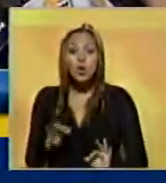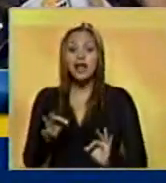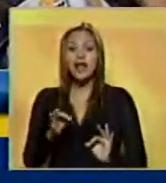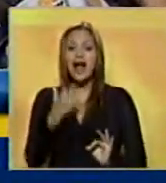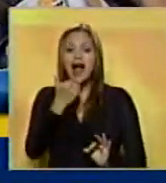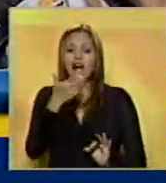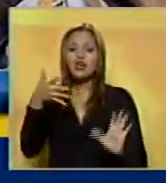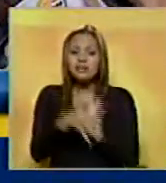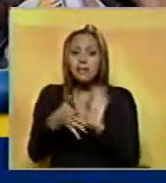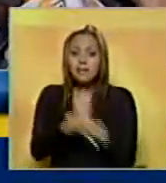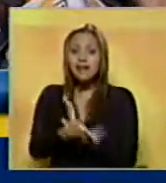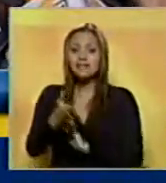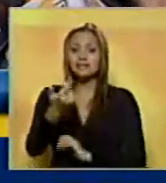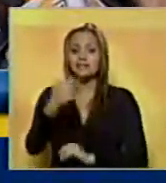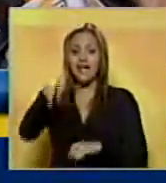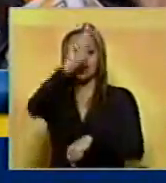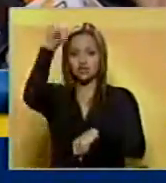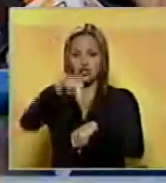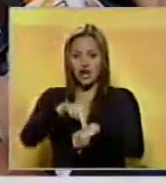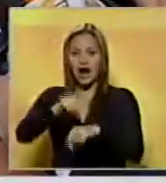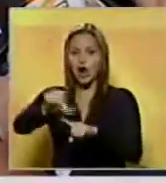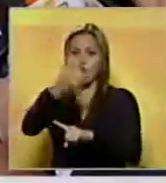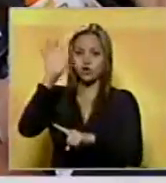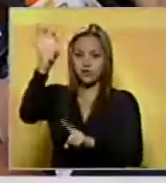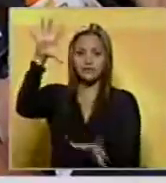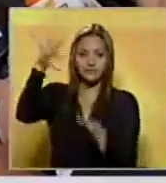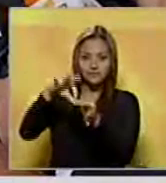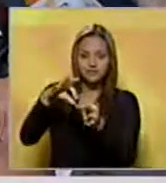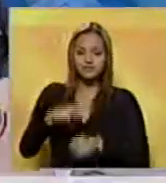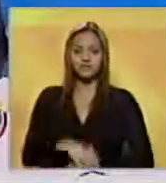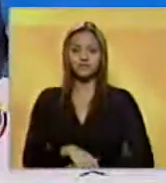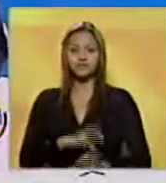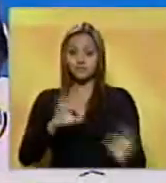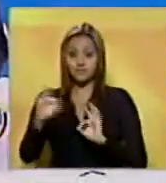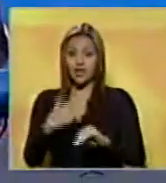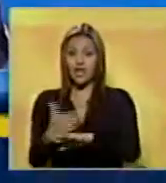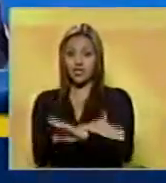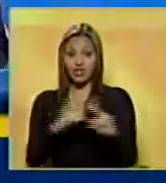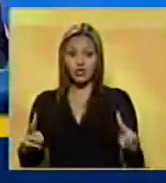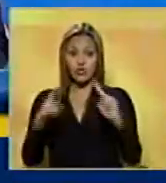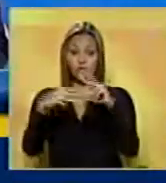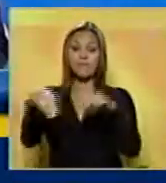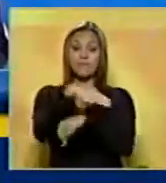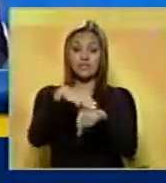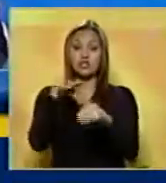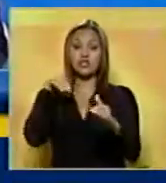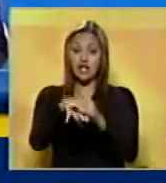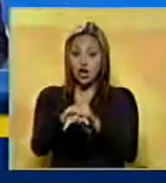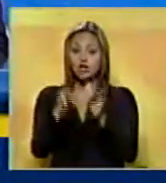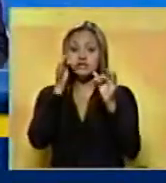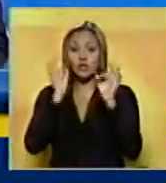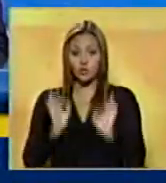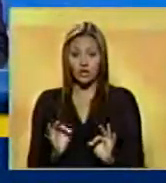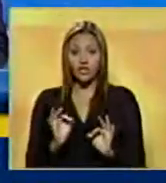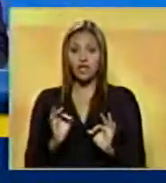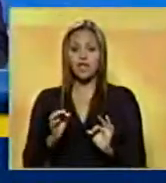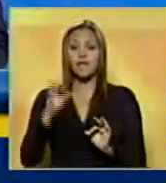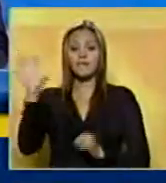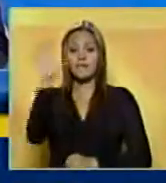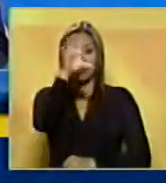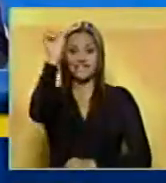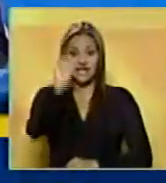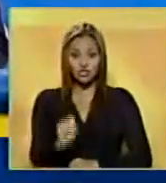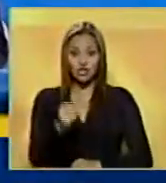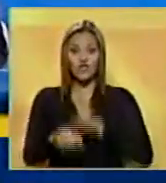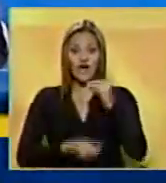delitos transnacionales. La segunda reunión de mesas técnicas previo al encuentro que sostendrán los ministros de Interior y Seguridad del Mercosur